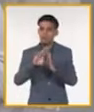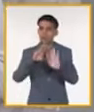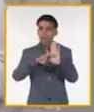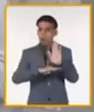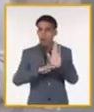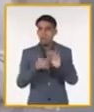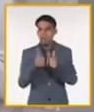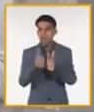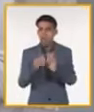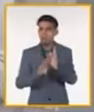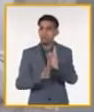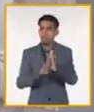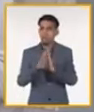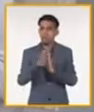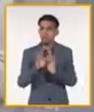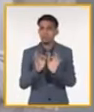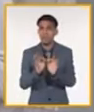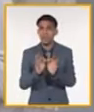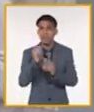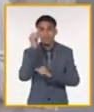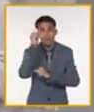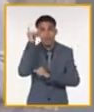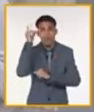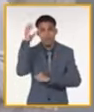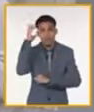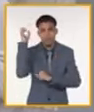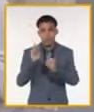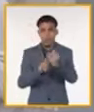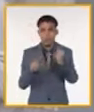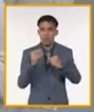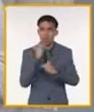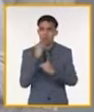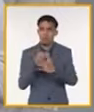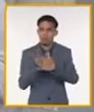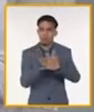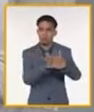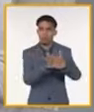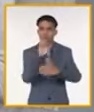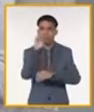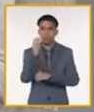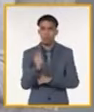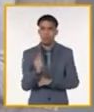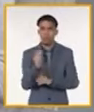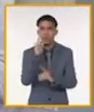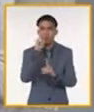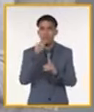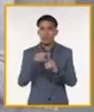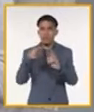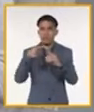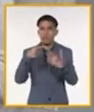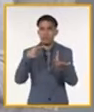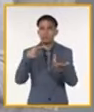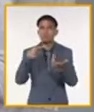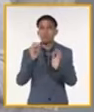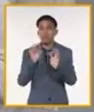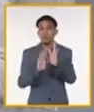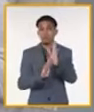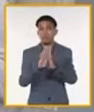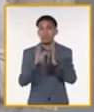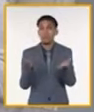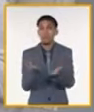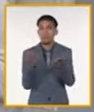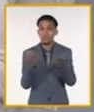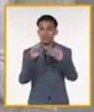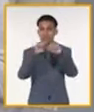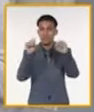propias proyecciones de gobierno para corregir distorsiones impulsar de la economía uno de los objetivos está avanzar en el desarrollo del